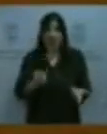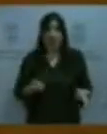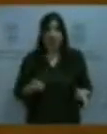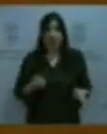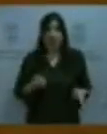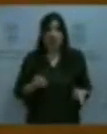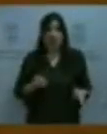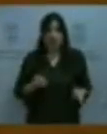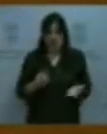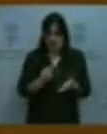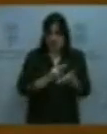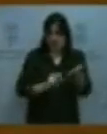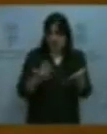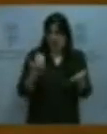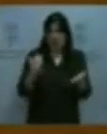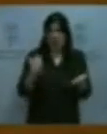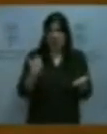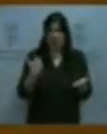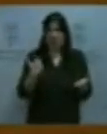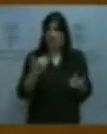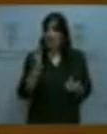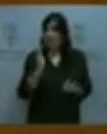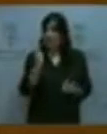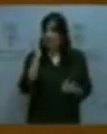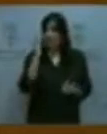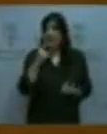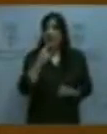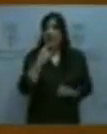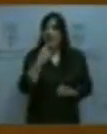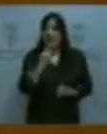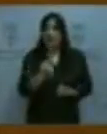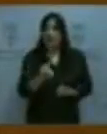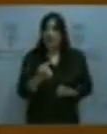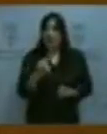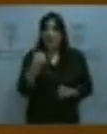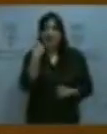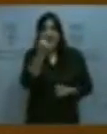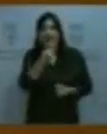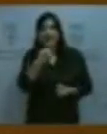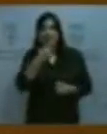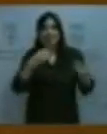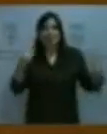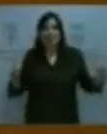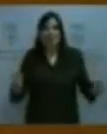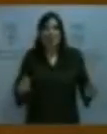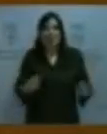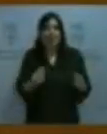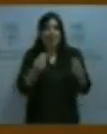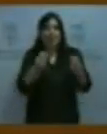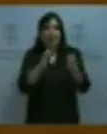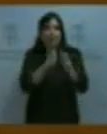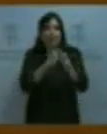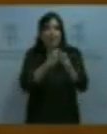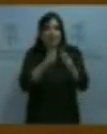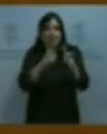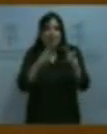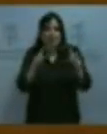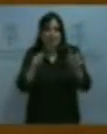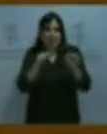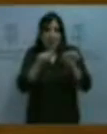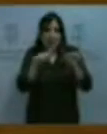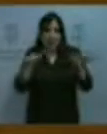decía que la especie se está recuperando y expandiendo. Claro, no hace falta que lo diga la Fiscalía. Lo